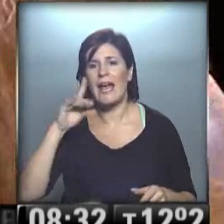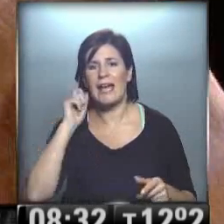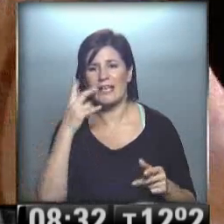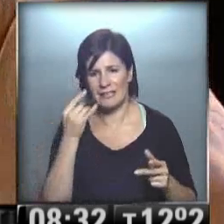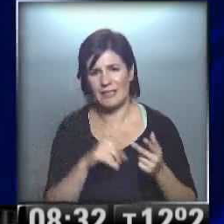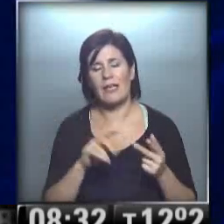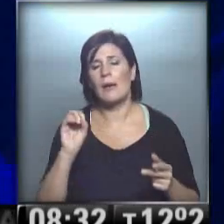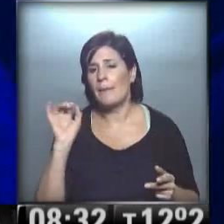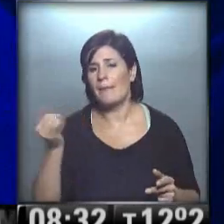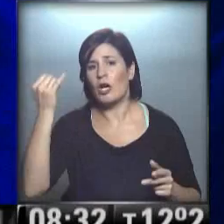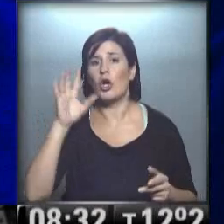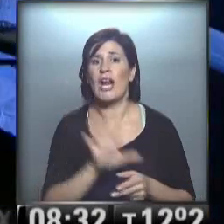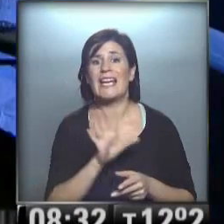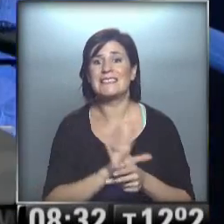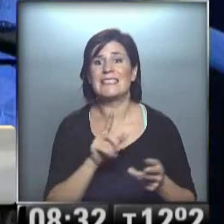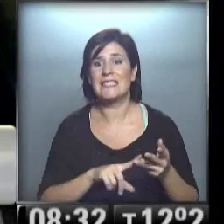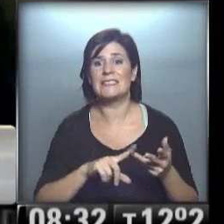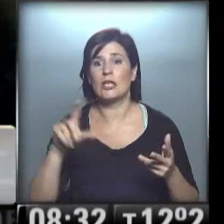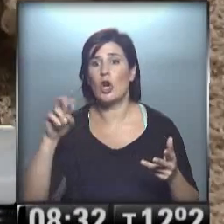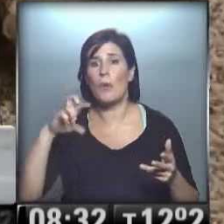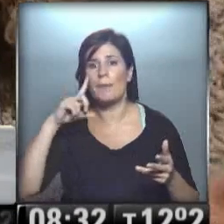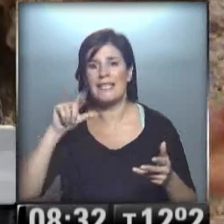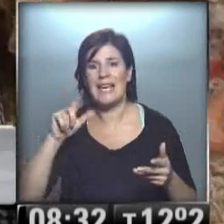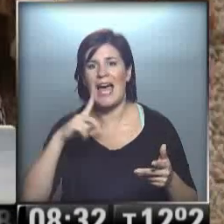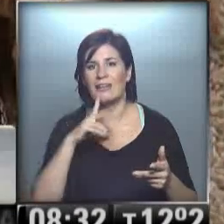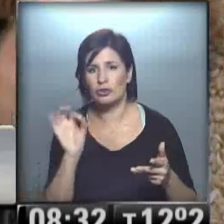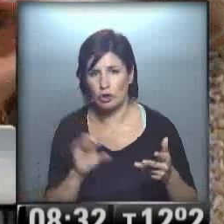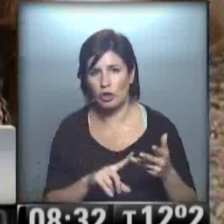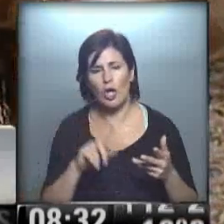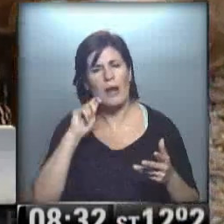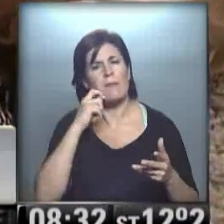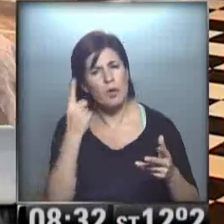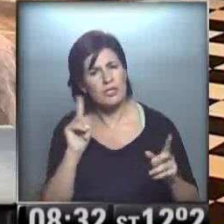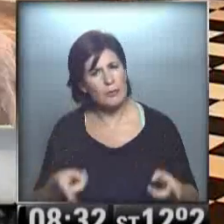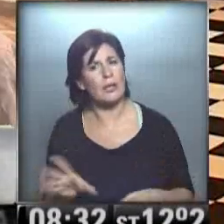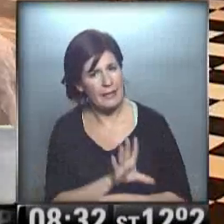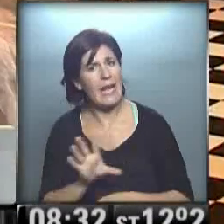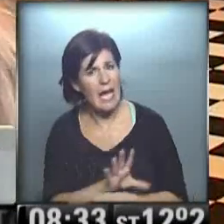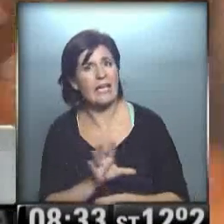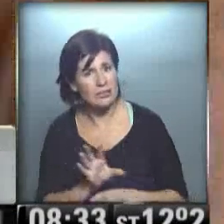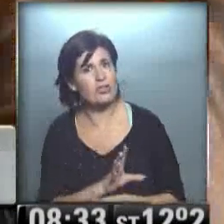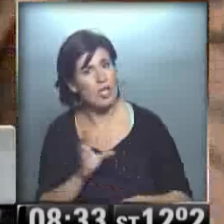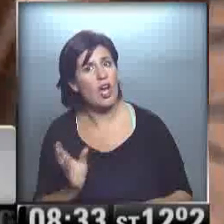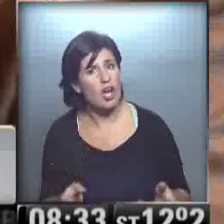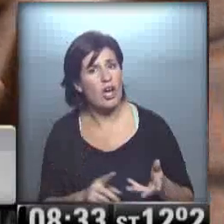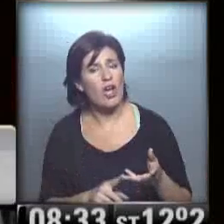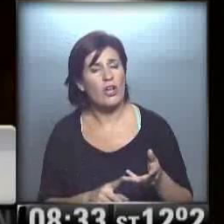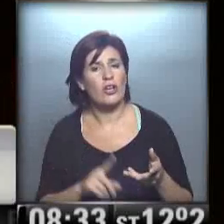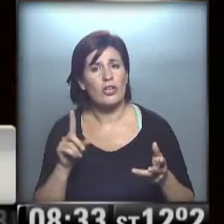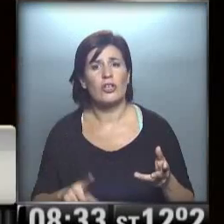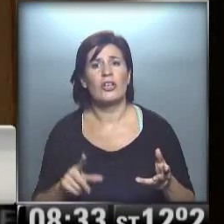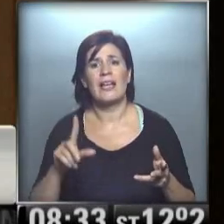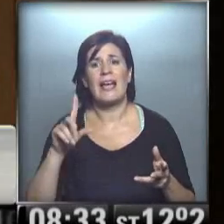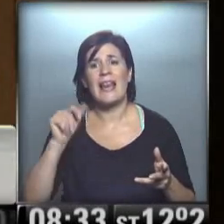actriz de reparto para luisana lopilato sí que además de bellísima también se quedó no con una iluminación martín fierro también para norma